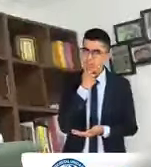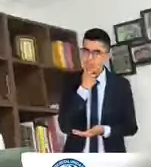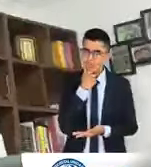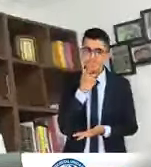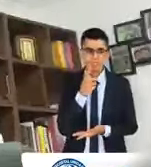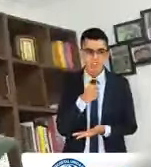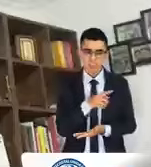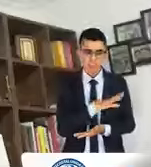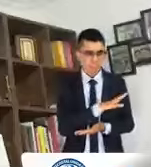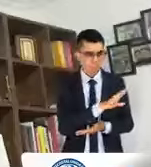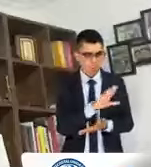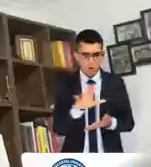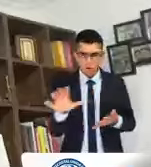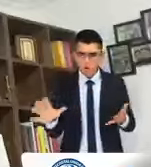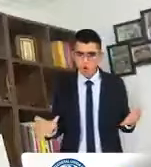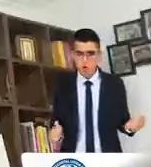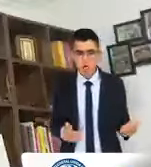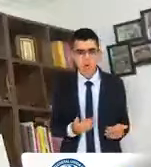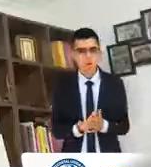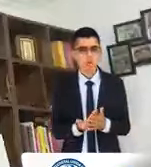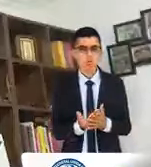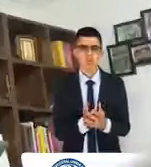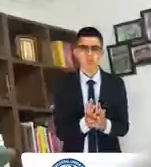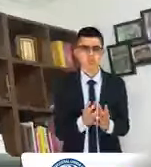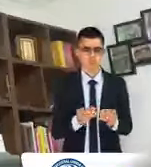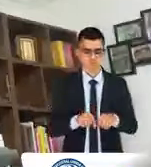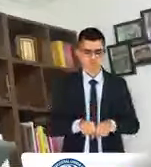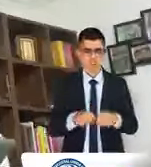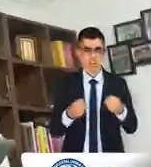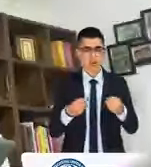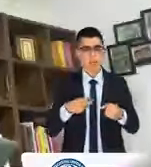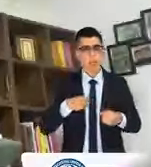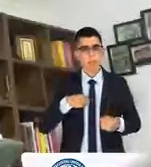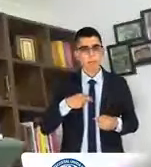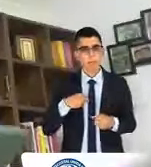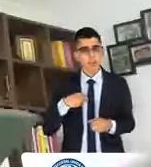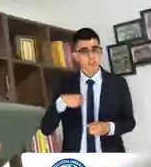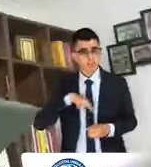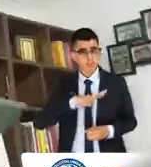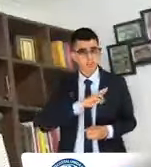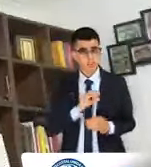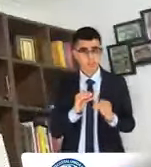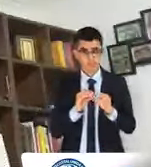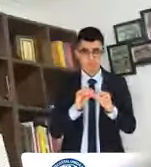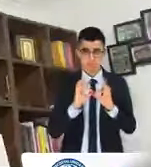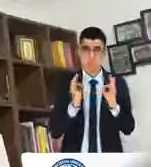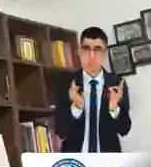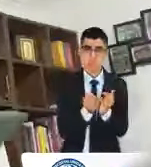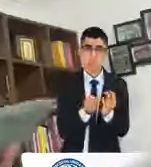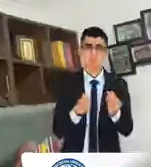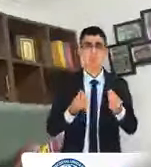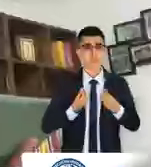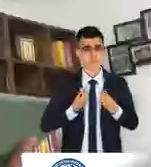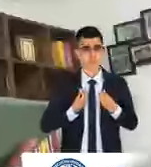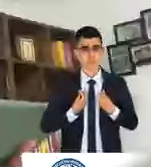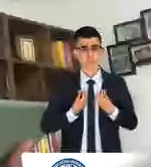estoy vivo. Mi familia está viva. En esta destrucción